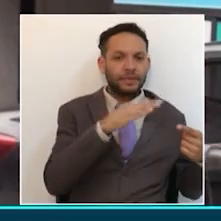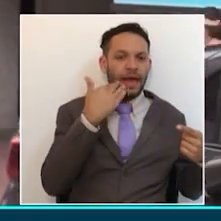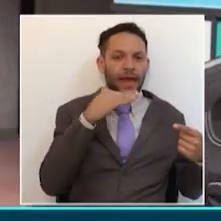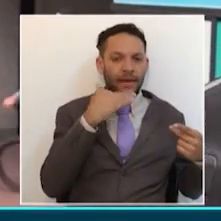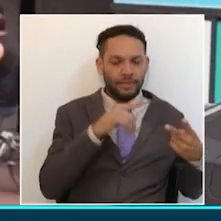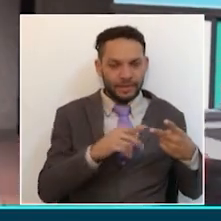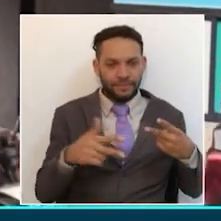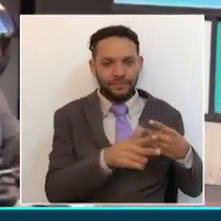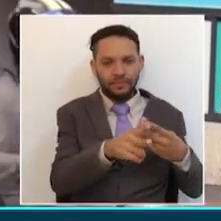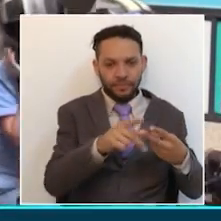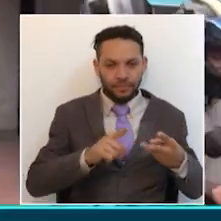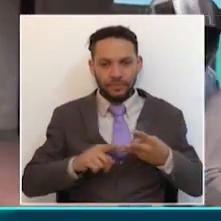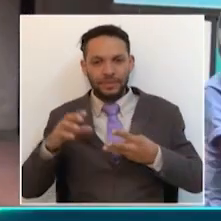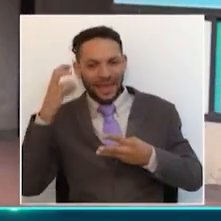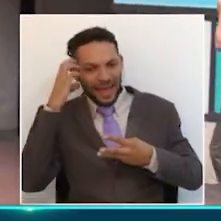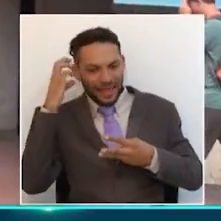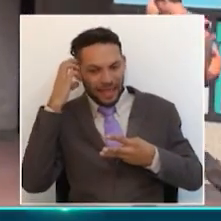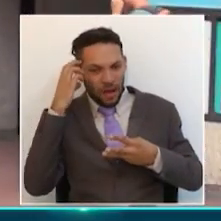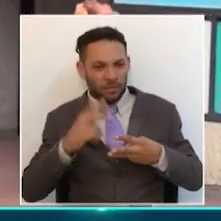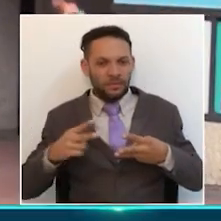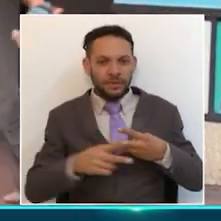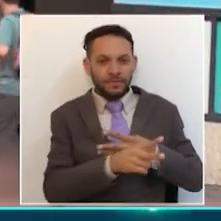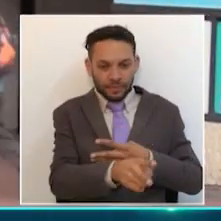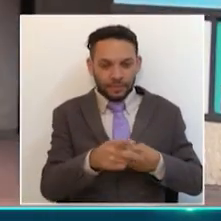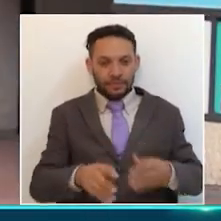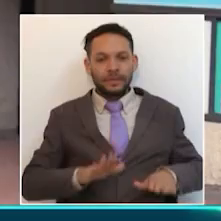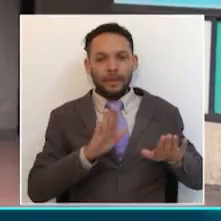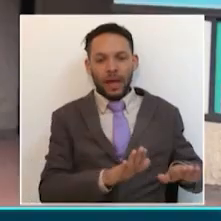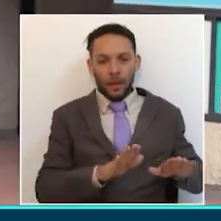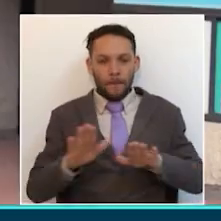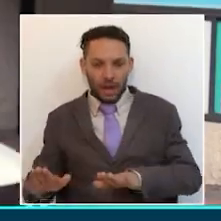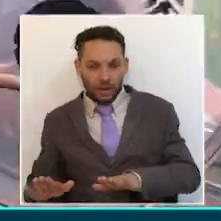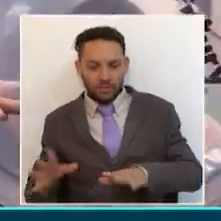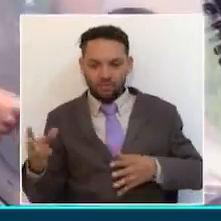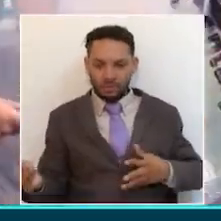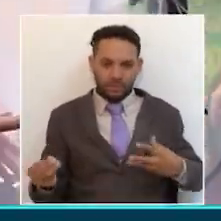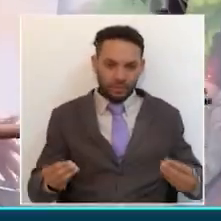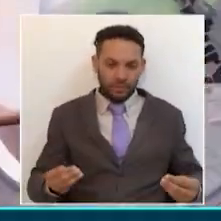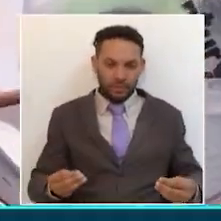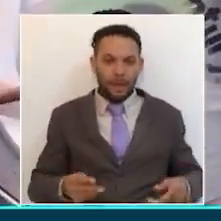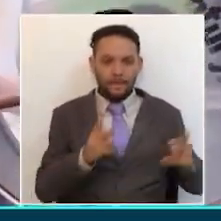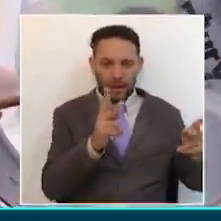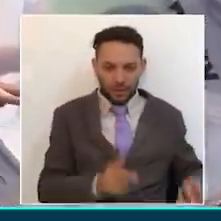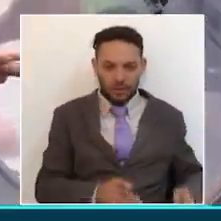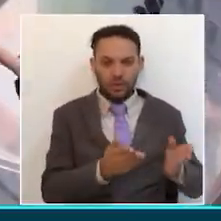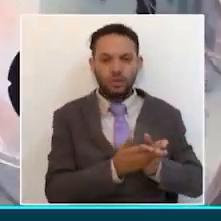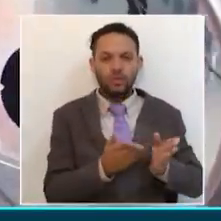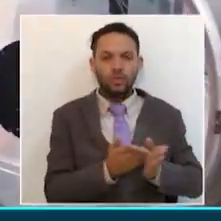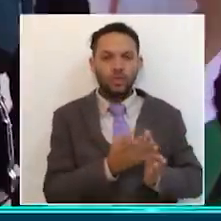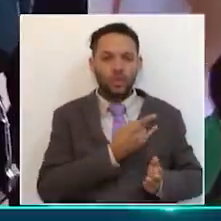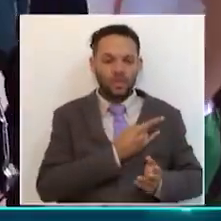vía a Cartago, específicamente en el punto de Mercasa. En este punto van a estar ubicados los estudiantes de la